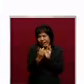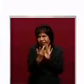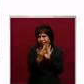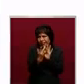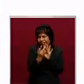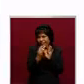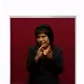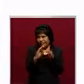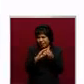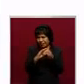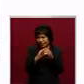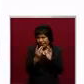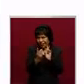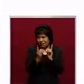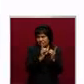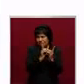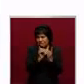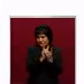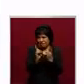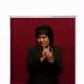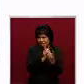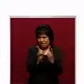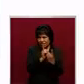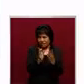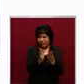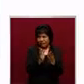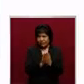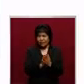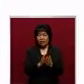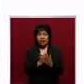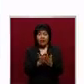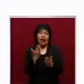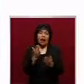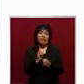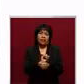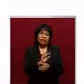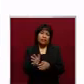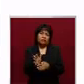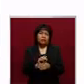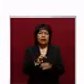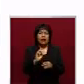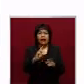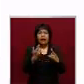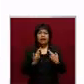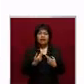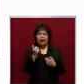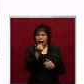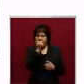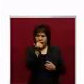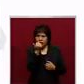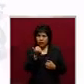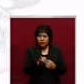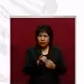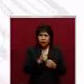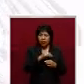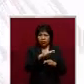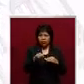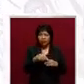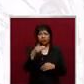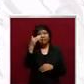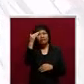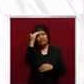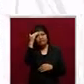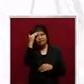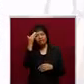conexión cercana, ¿no? Exactamente, ese es el siguiente reto. Antes del COVID, recibía a los alumnos y los tenía que